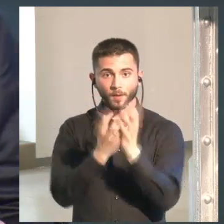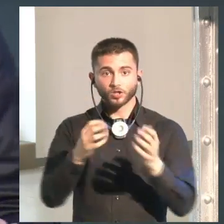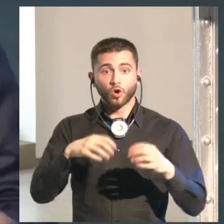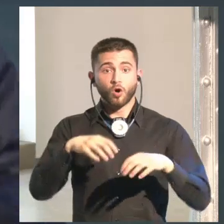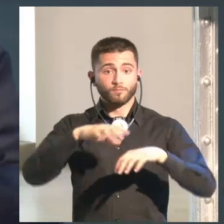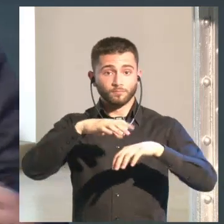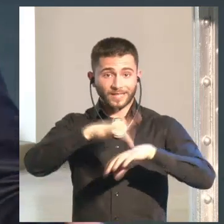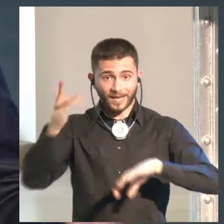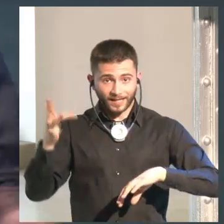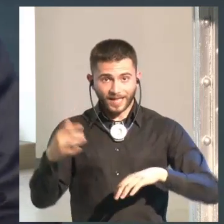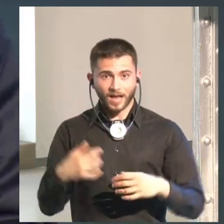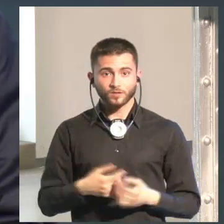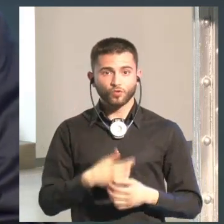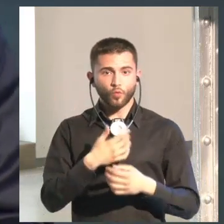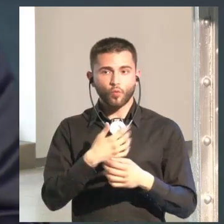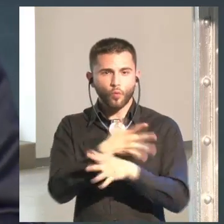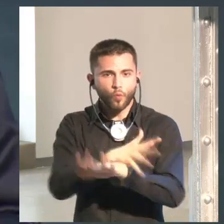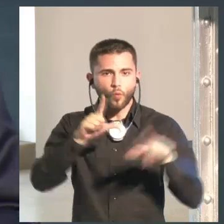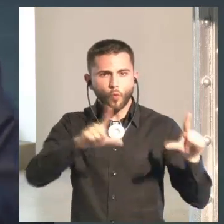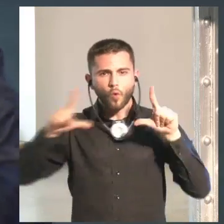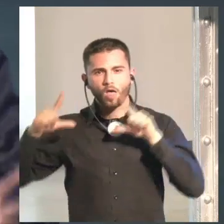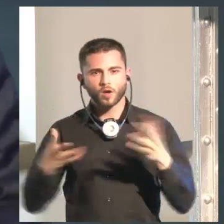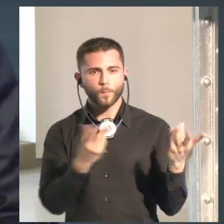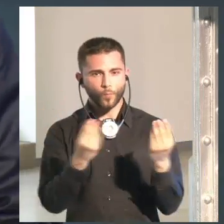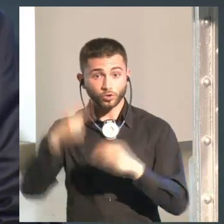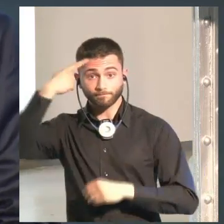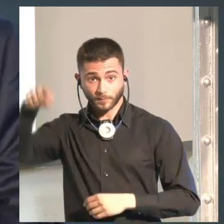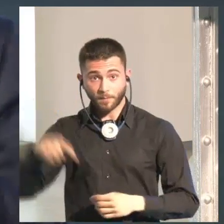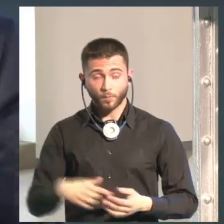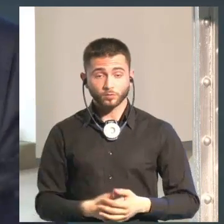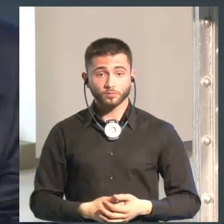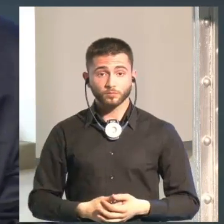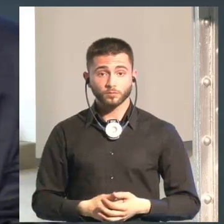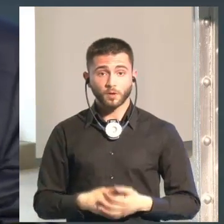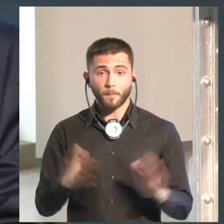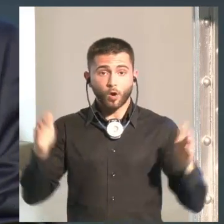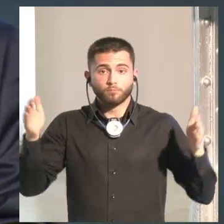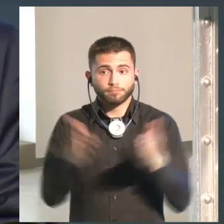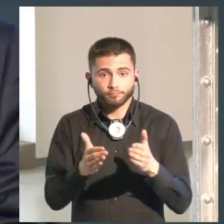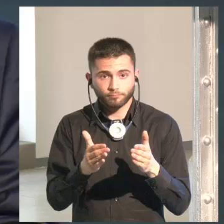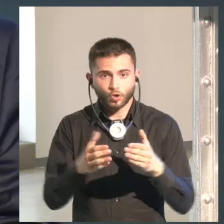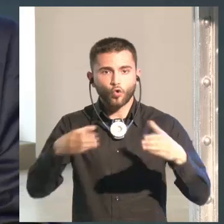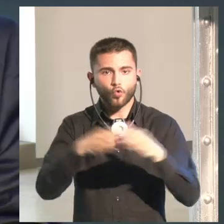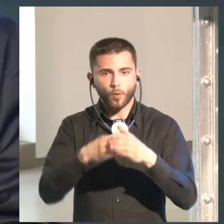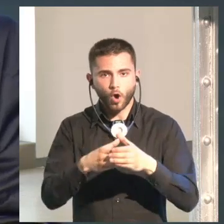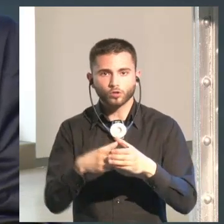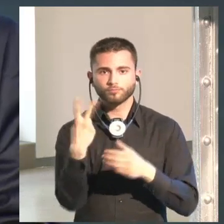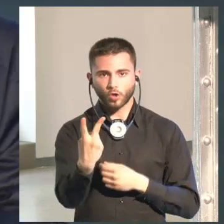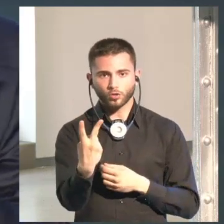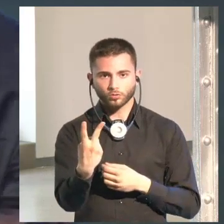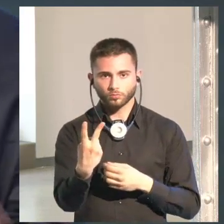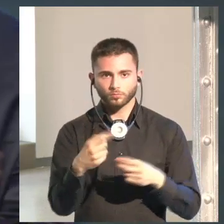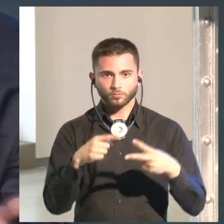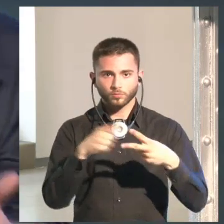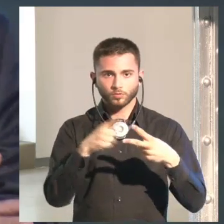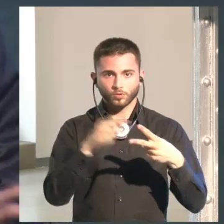ecosistema digital tenemos muchos jugadores, como sabemos, pero simplificando podemos tener dos grandes grupos: aquellas empresas